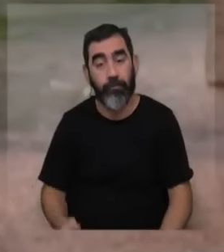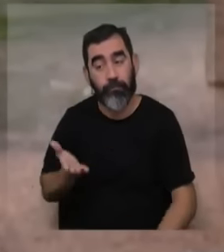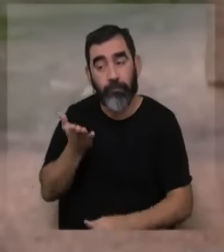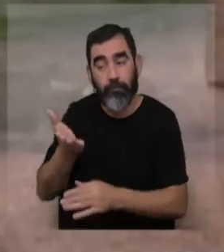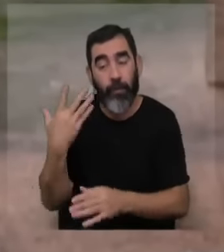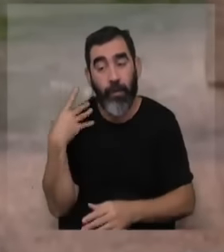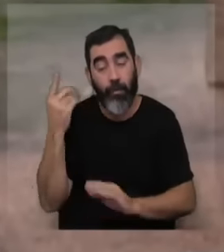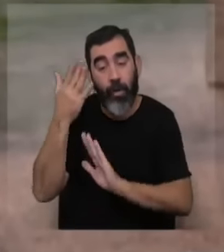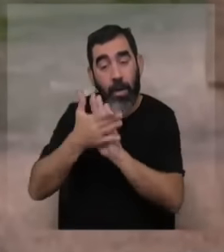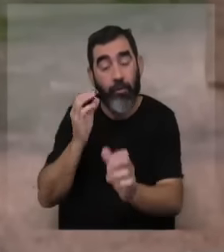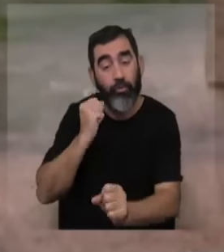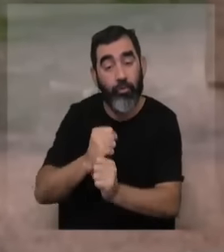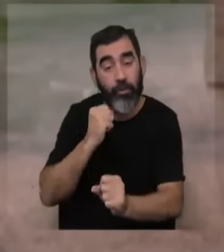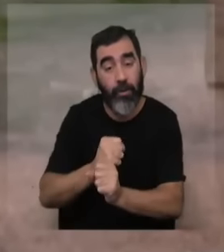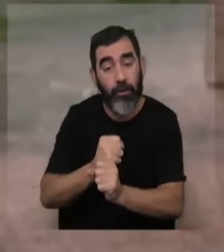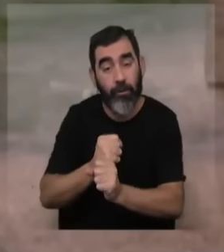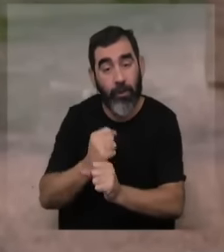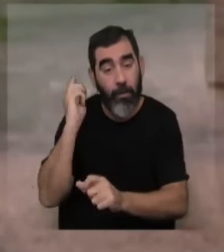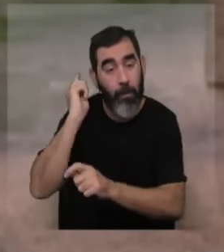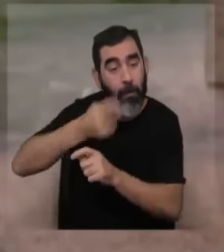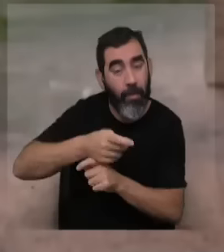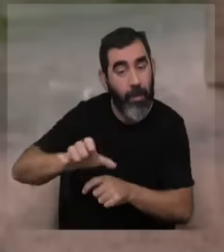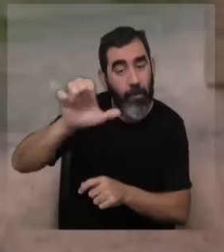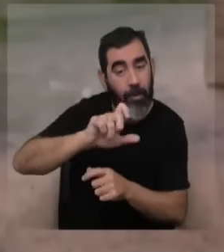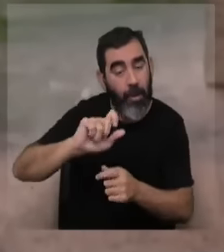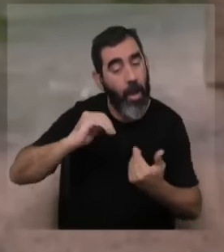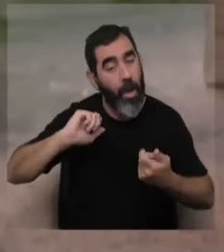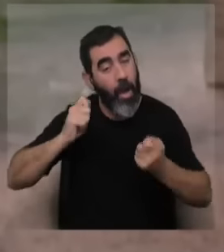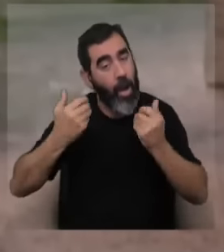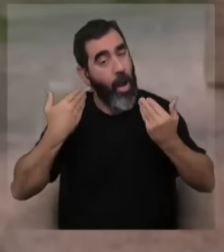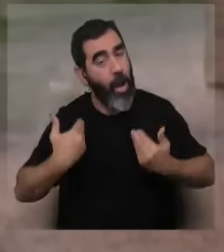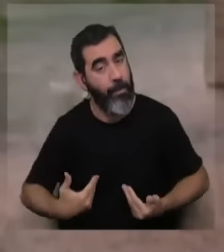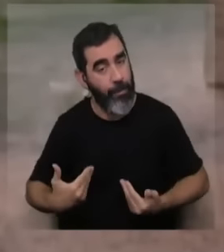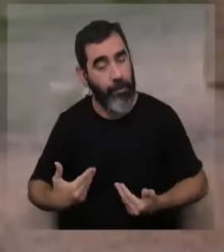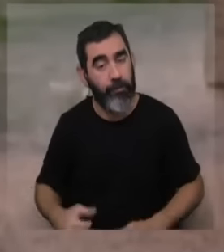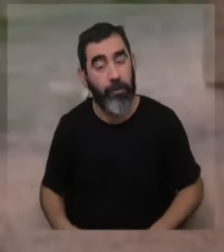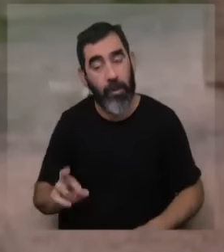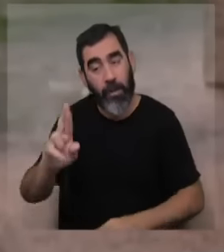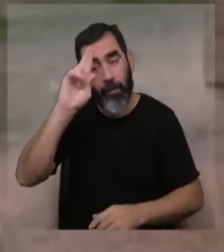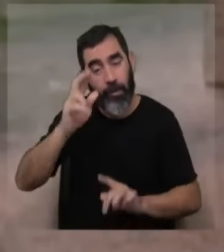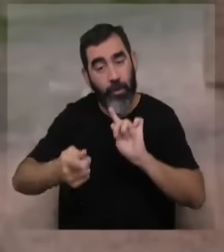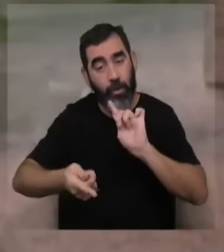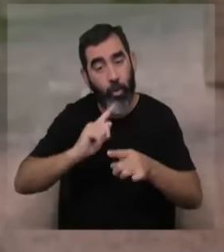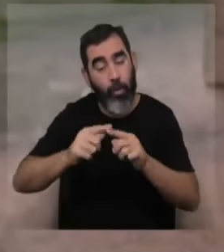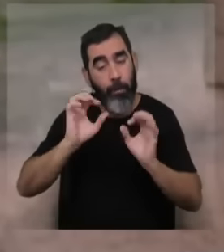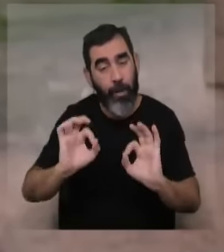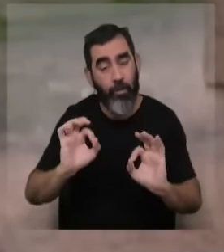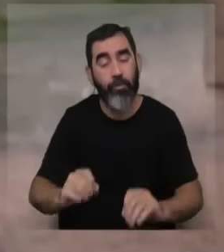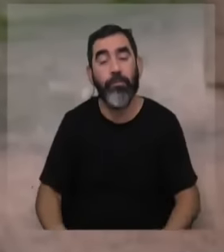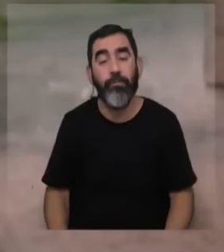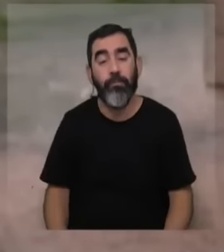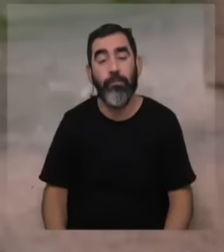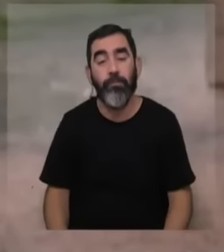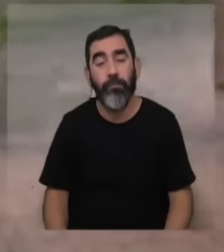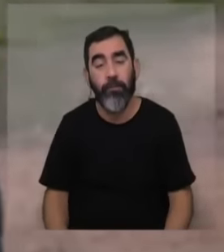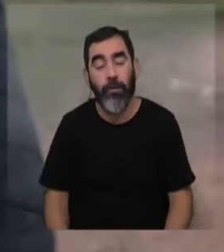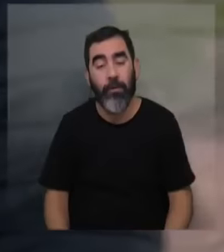la dirección Nacional de trabajo que intime a la empresa a que cambie de actitud este y cumpla con el comio colectivo verdad Muchísimas gracias no por